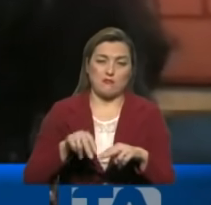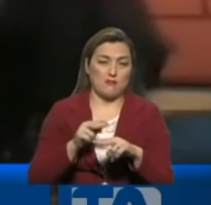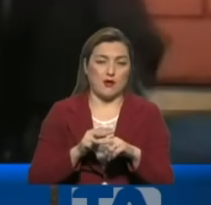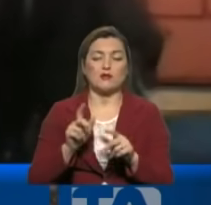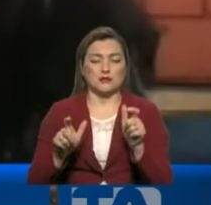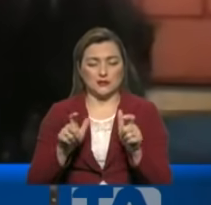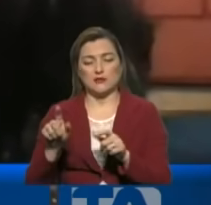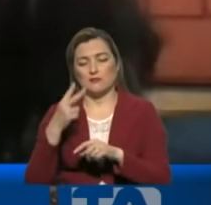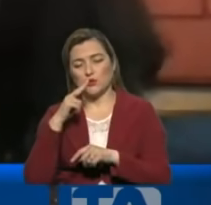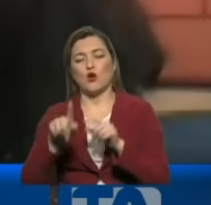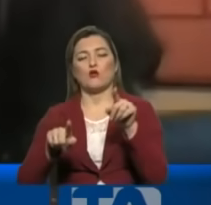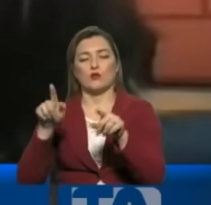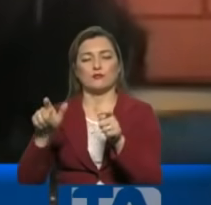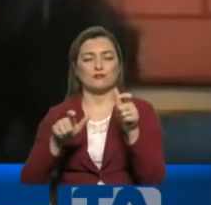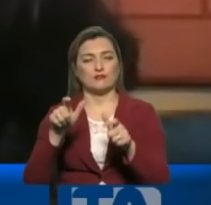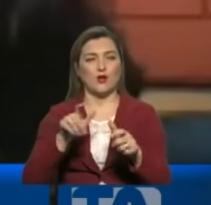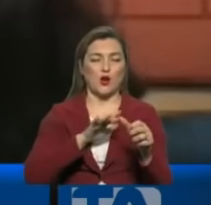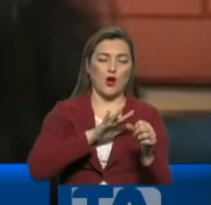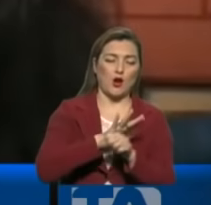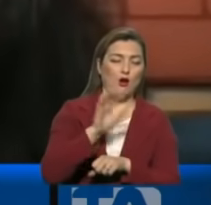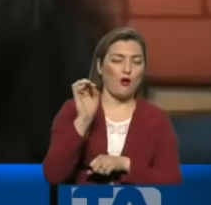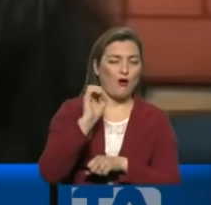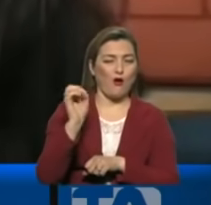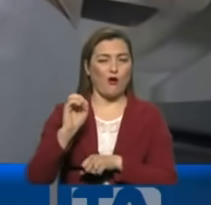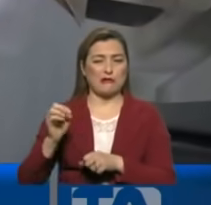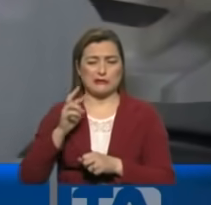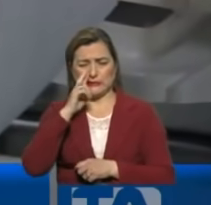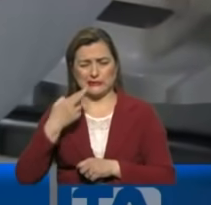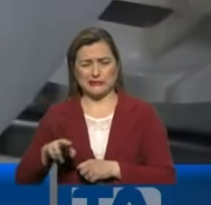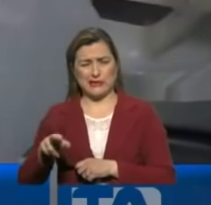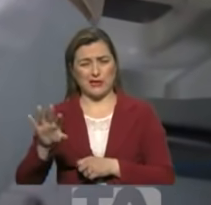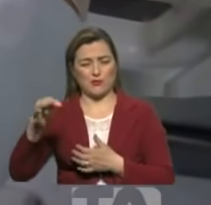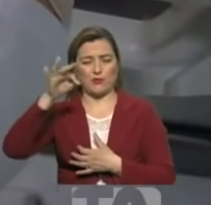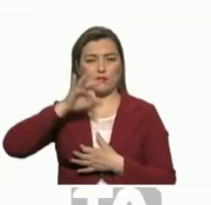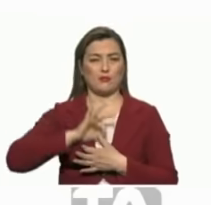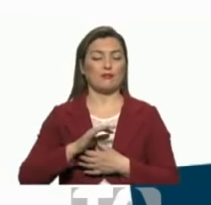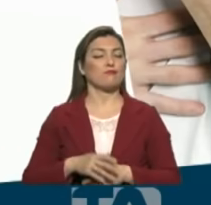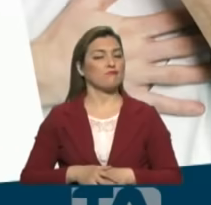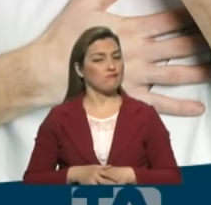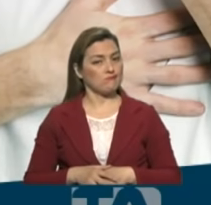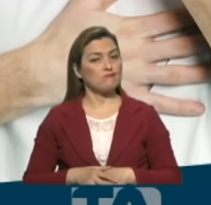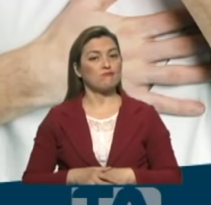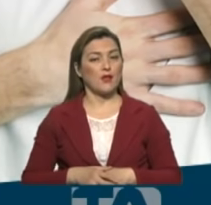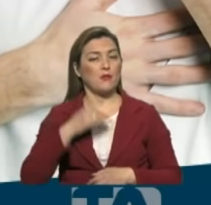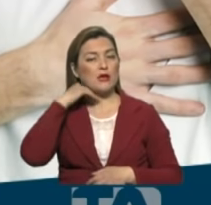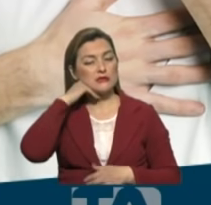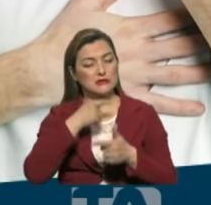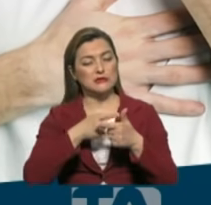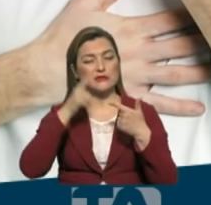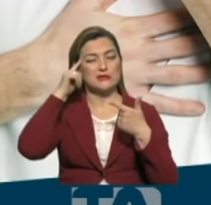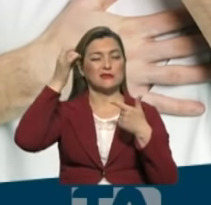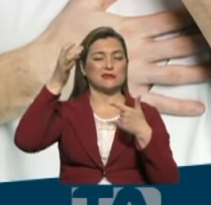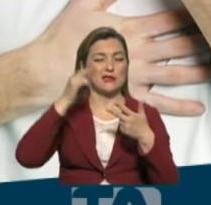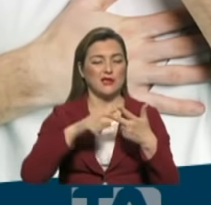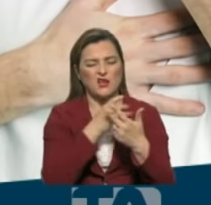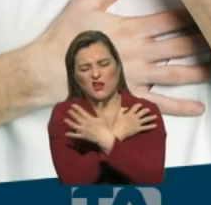o podría ser también COVID-19 y leptospirosis. Las dos pueden compartir síntomas como la fiebre, el dolor de cabeza, los